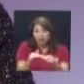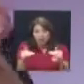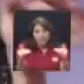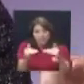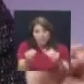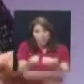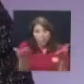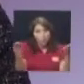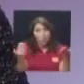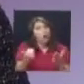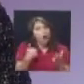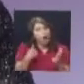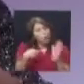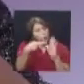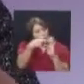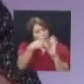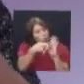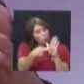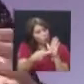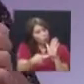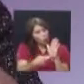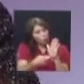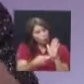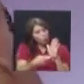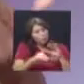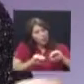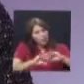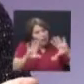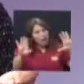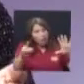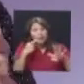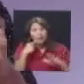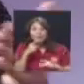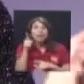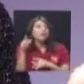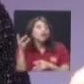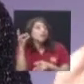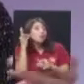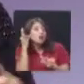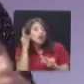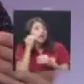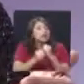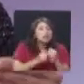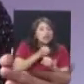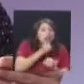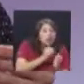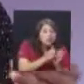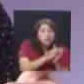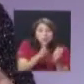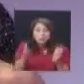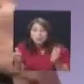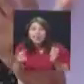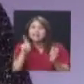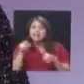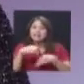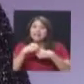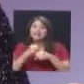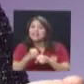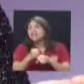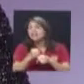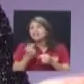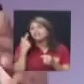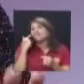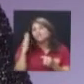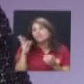se le ofrecen tantos tratamientos después de tantos tratamientos y no hay éxito ya no se ofrece más porque las posibilidades de éxito en un siguiente